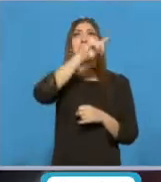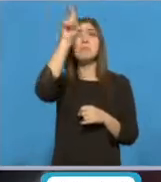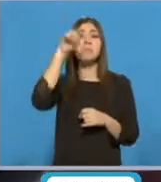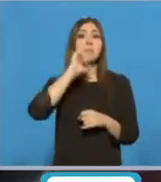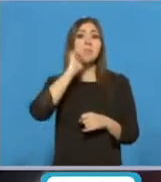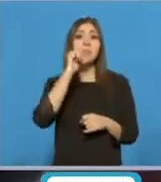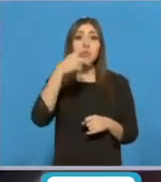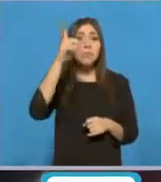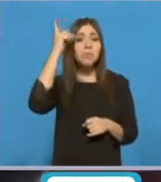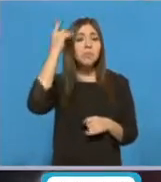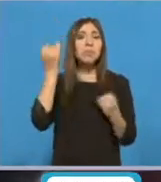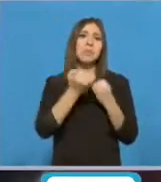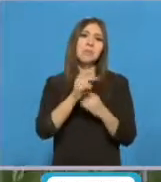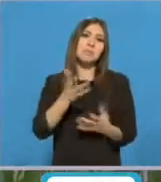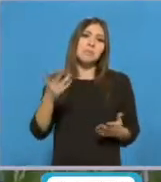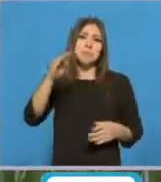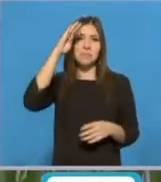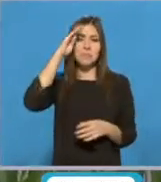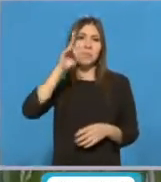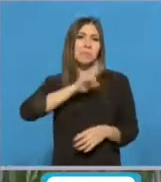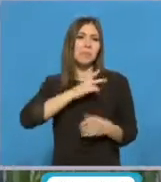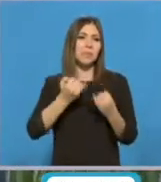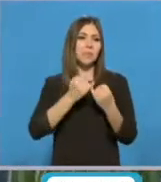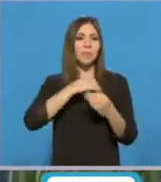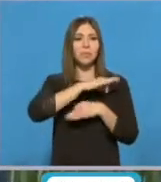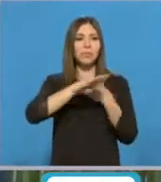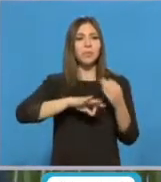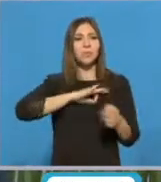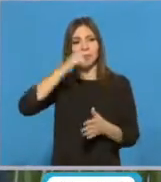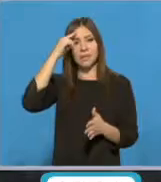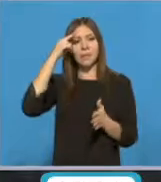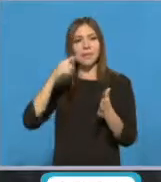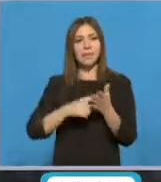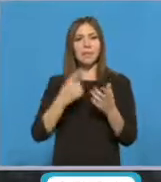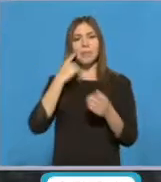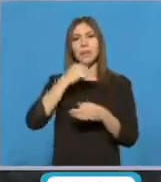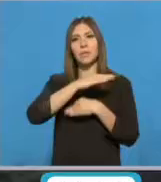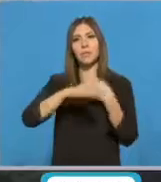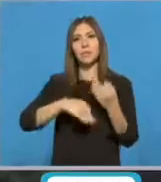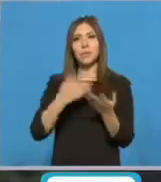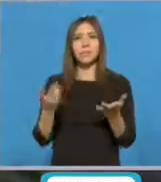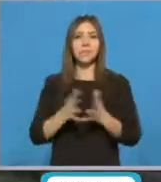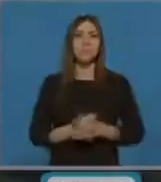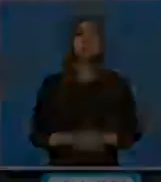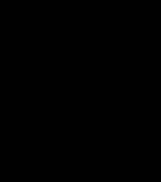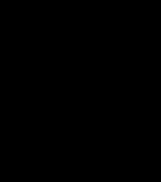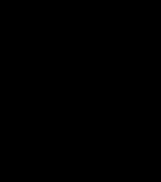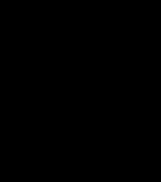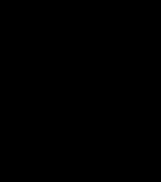nadie, también podemos pensar que nos pertenece a todos y que tenemos un cachito de eso también para Por nosotros. supuesto. Ahí está. Sí. Muy bien, Karen. Gracias por esas...